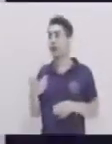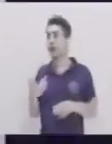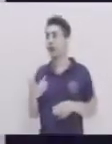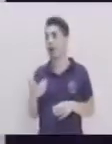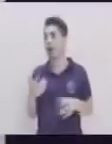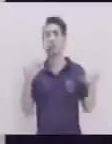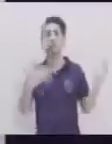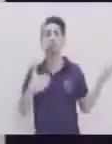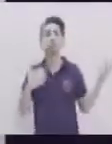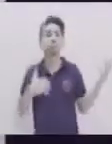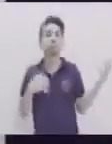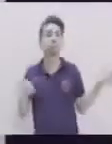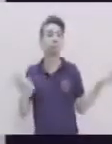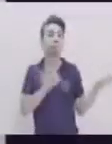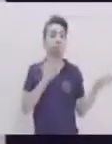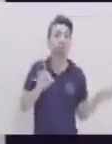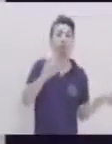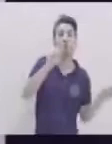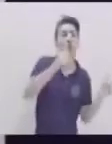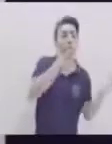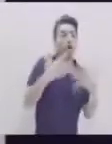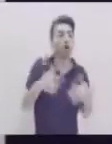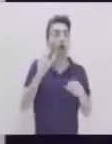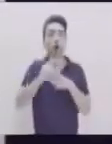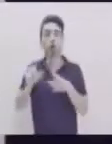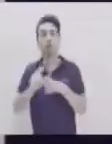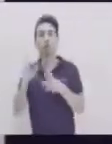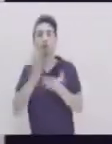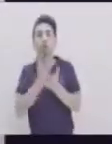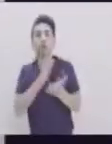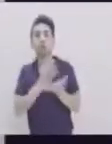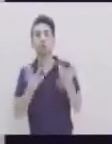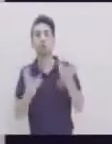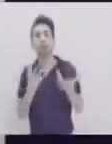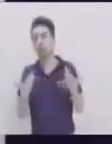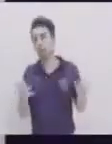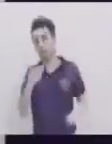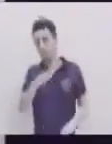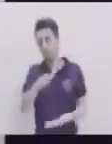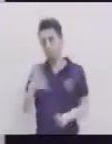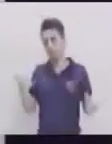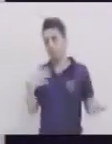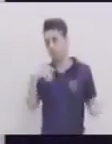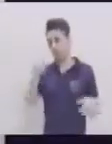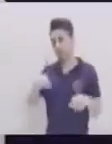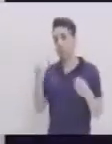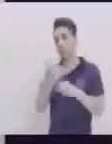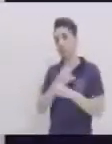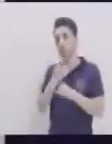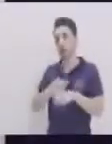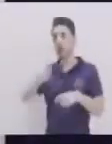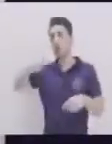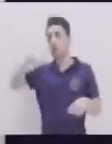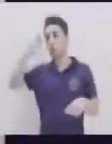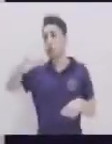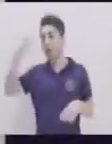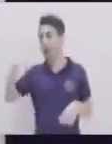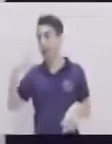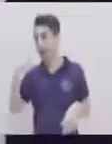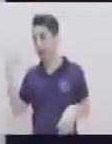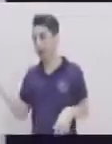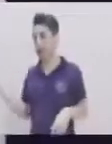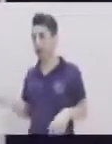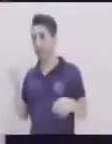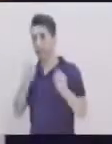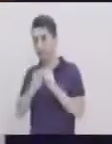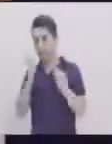instrumentos, pueden ser utensilios de cocina, un bote o lo que tengamos en casa. Yo voy a utilizar estas cucharas y le voy a poner